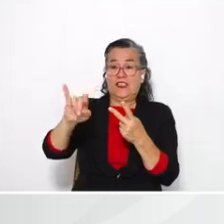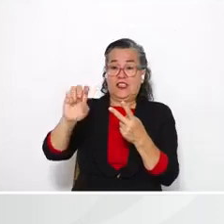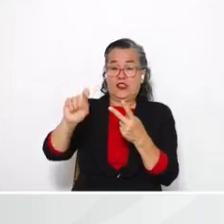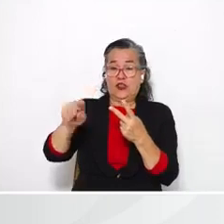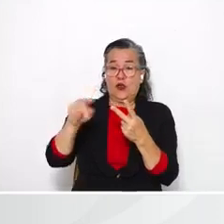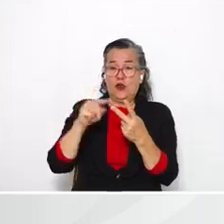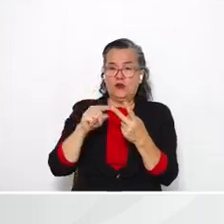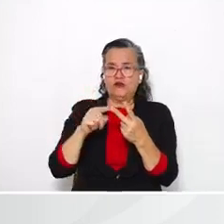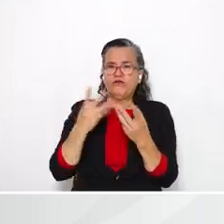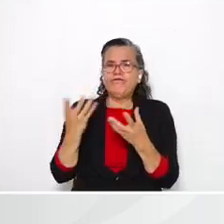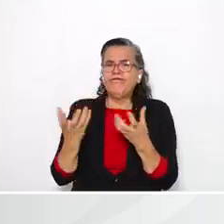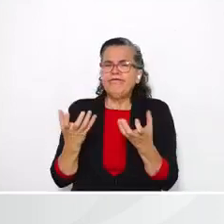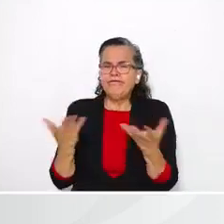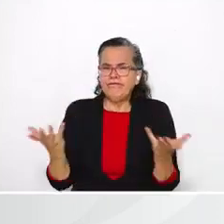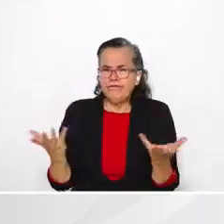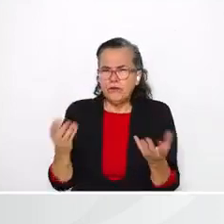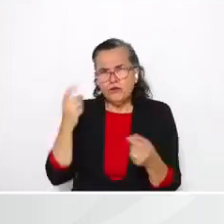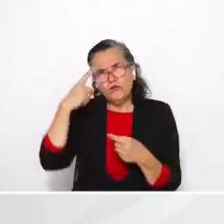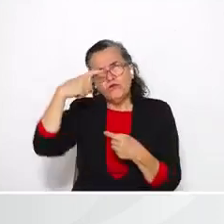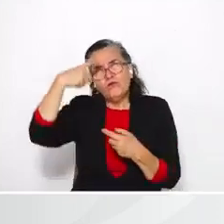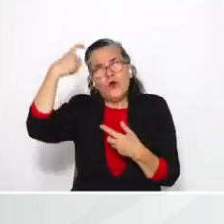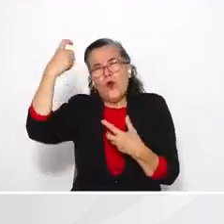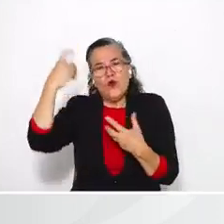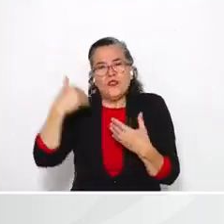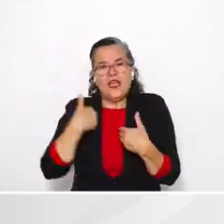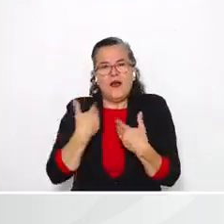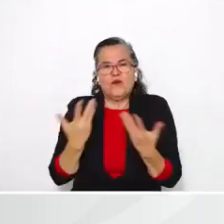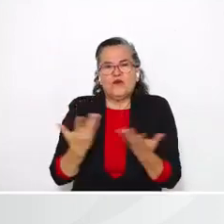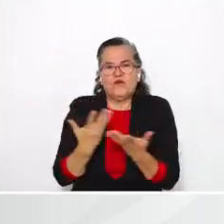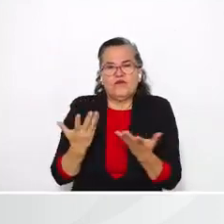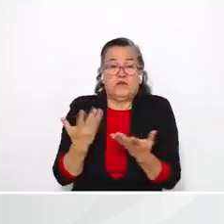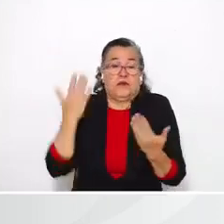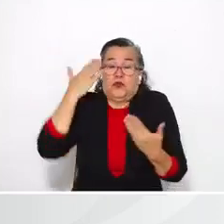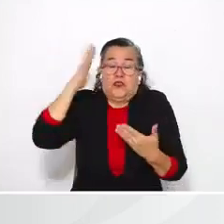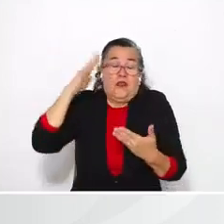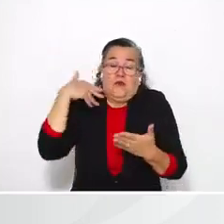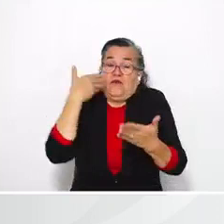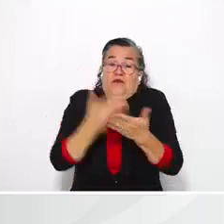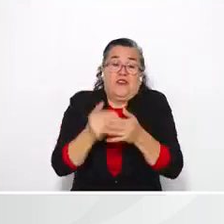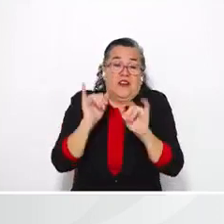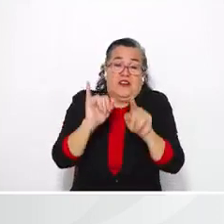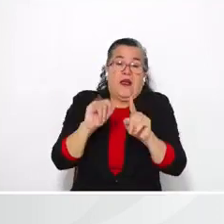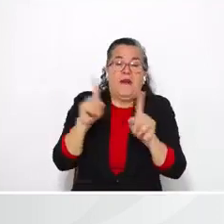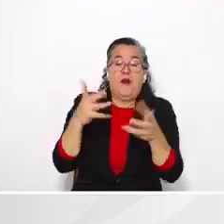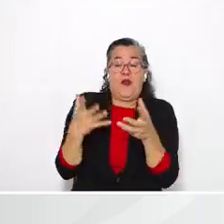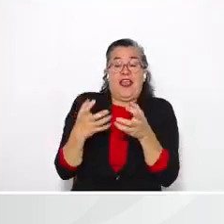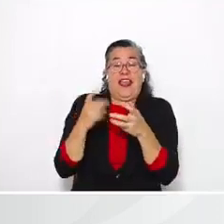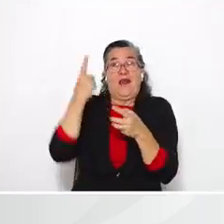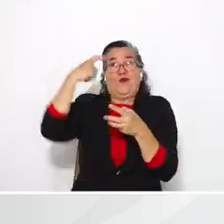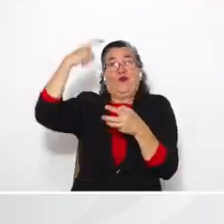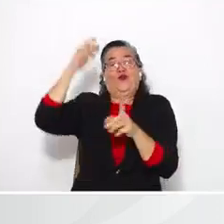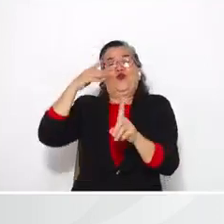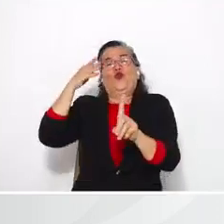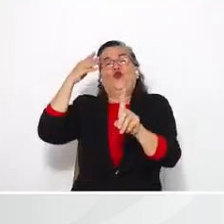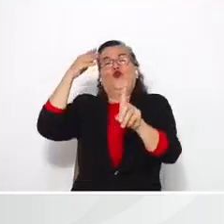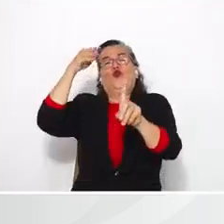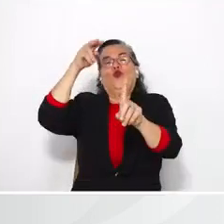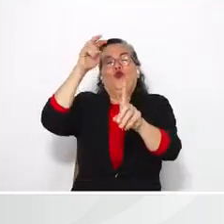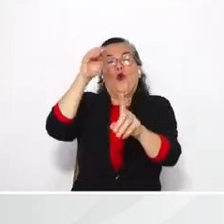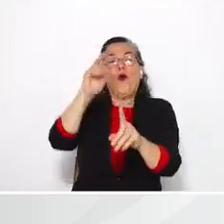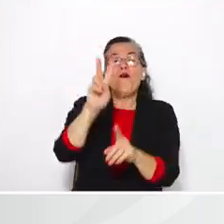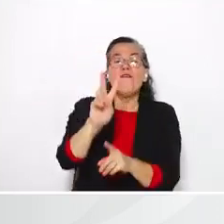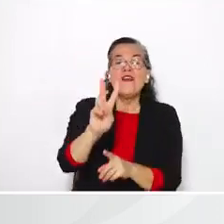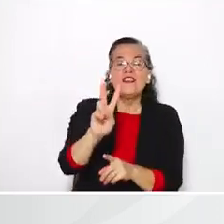lo que queremos, lo que soñamos con tener, no sabemos si vamos a llegar allá, pero eso queremos soñar, es que todas